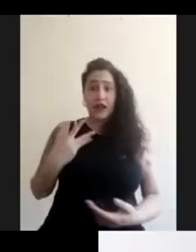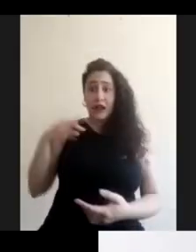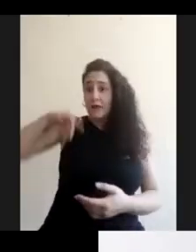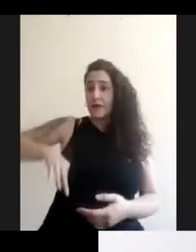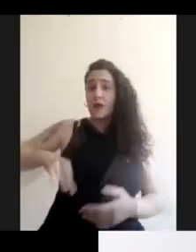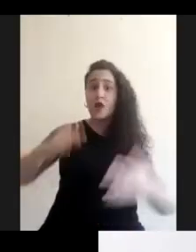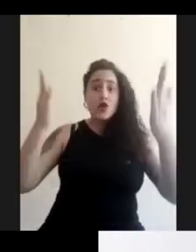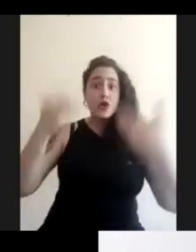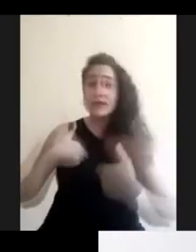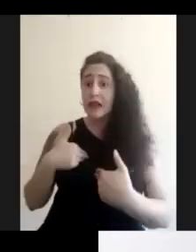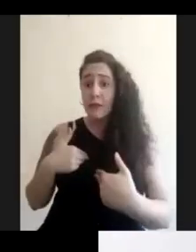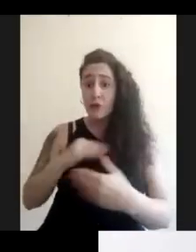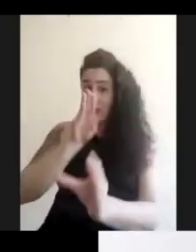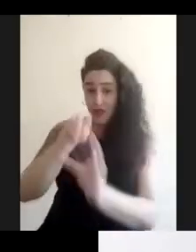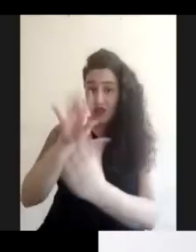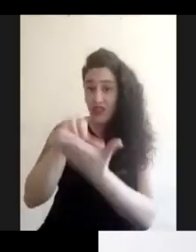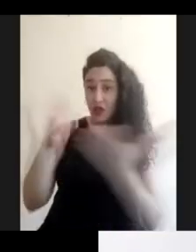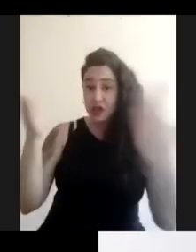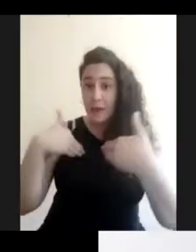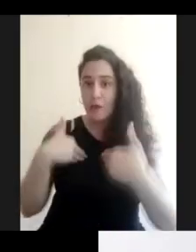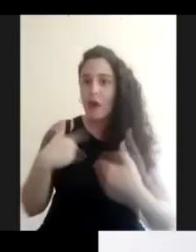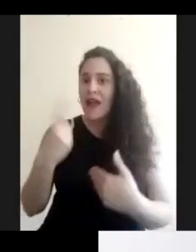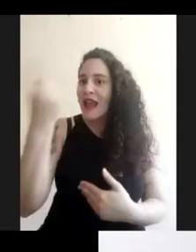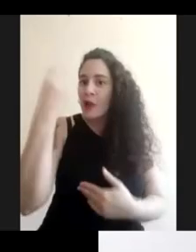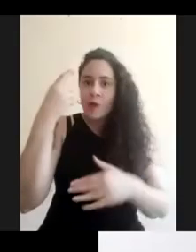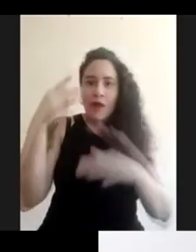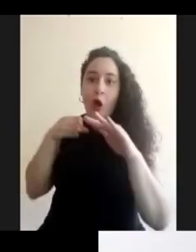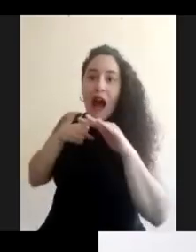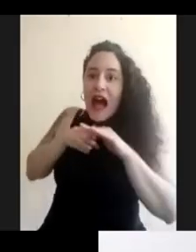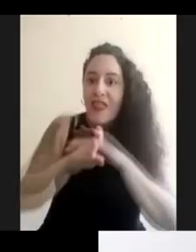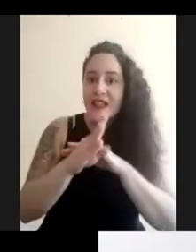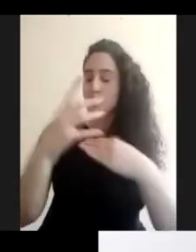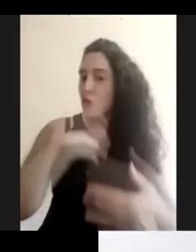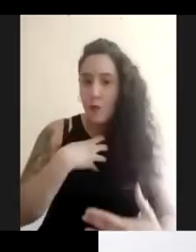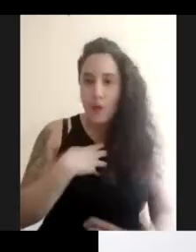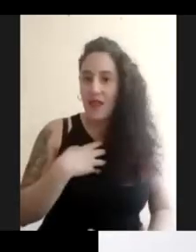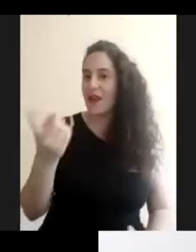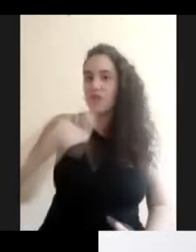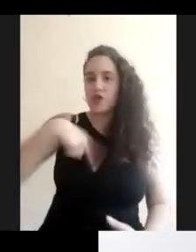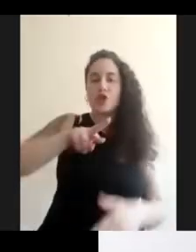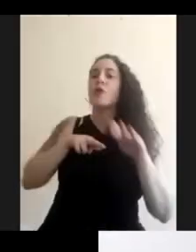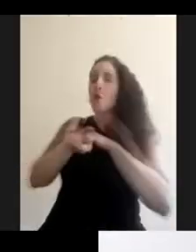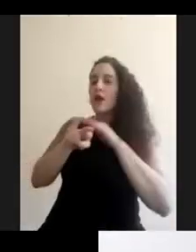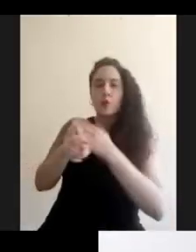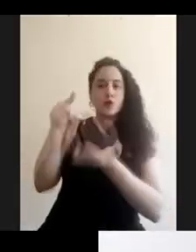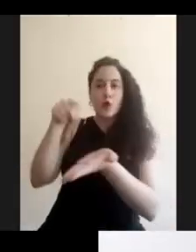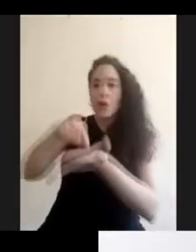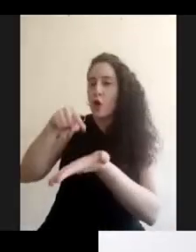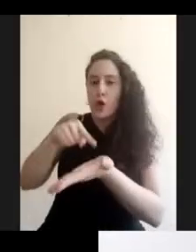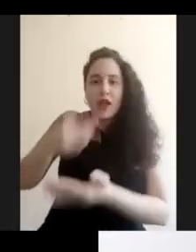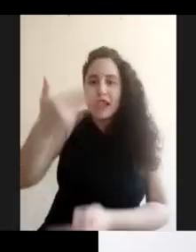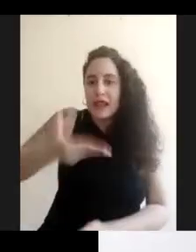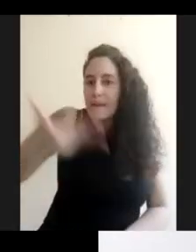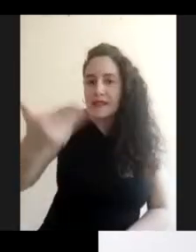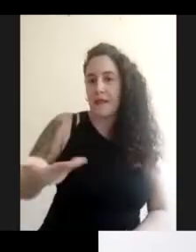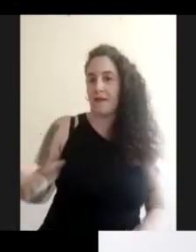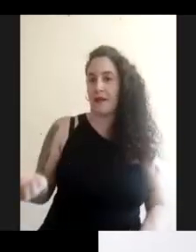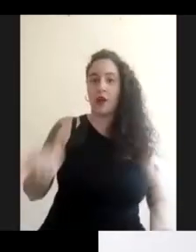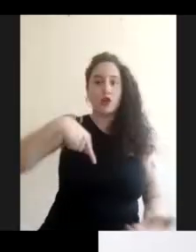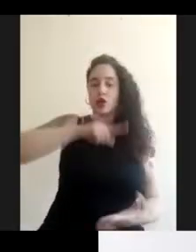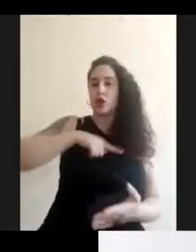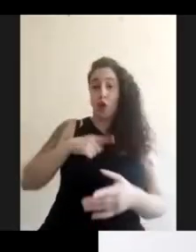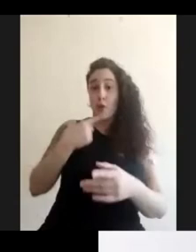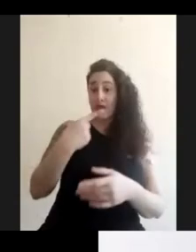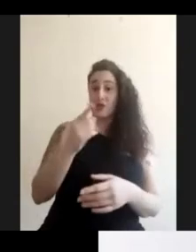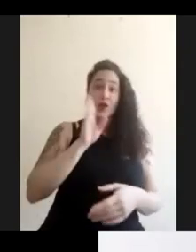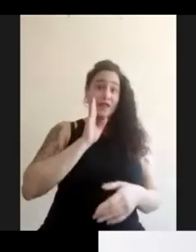centros. No es coherente. Somos un recurso indispensable y trabajamos, como ha dicho mi compañera, trabajamos de codo con